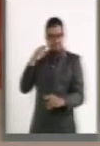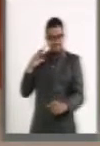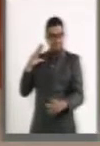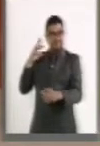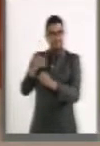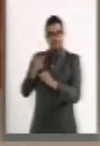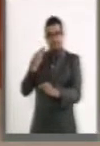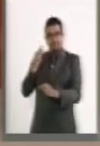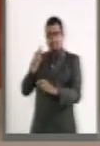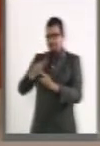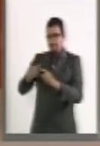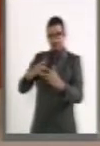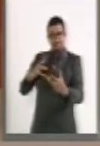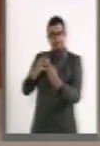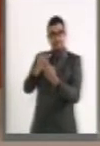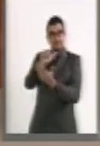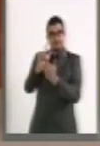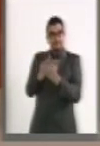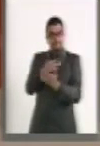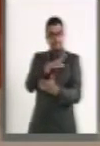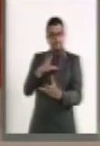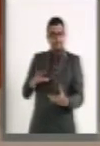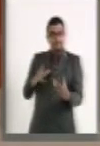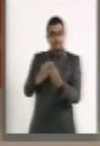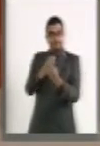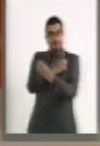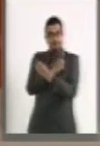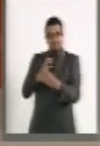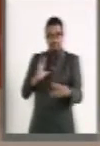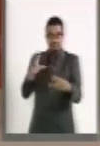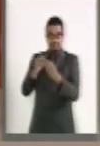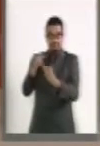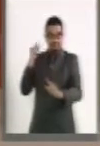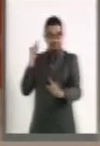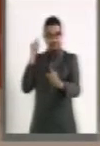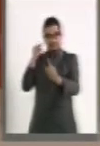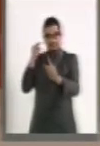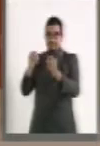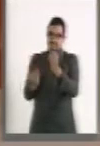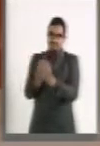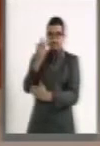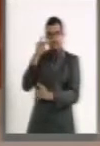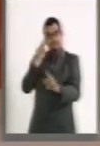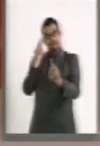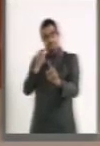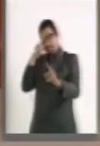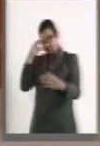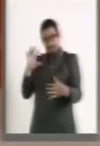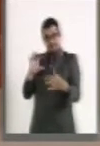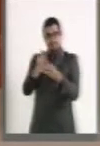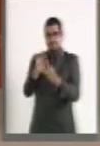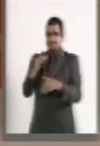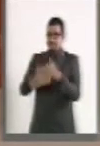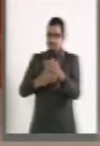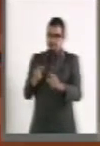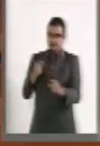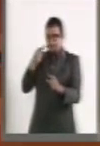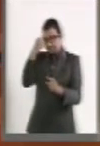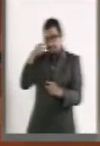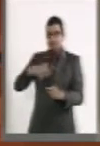armonización de nuestra Ley General de Educación, de los nuevos enfoques en los que respecta a los derechos de los adultos